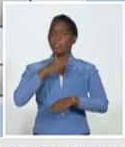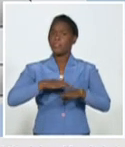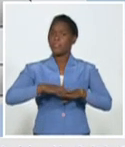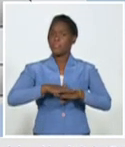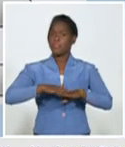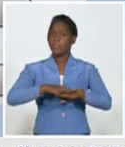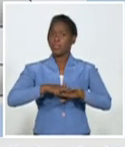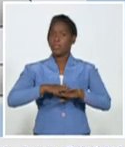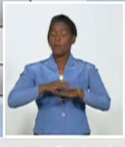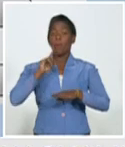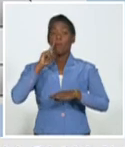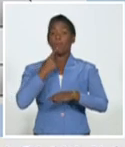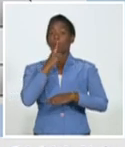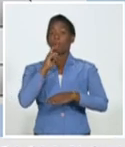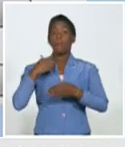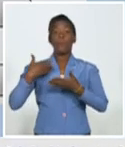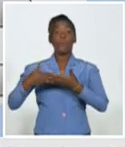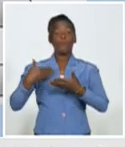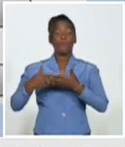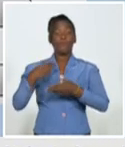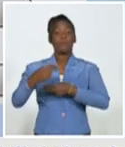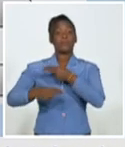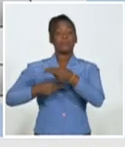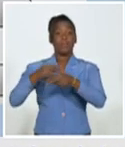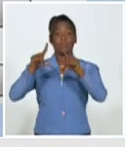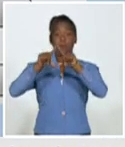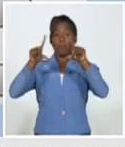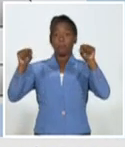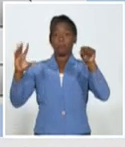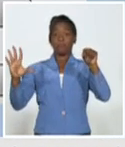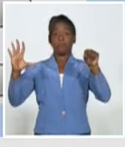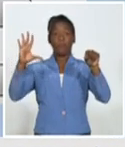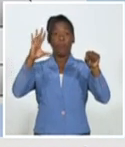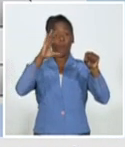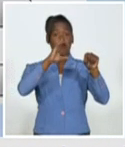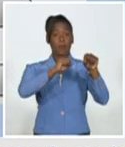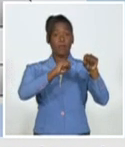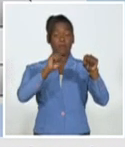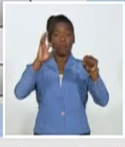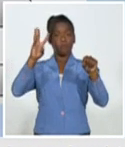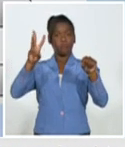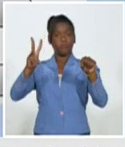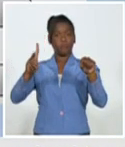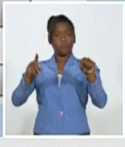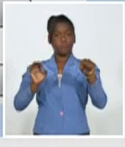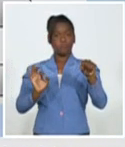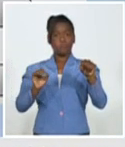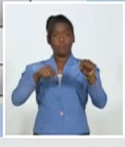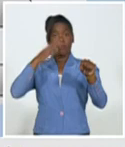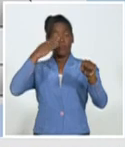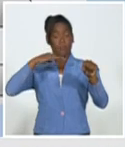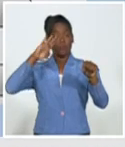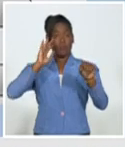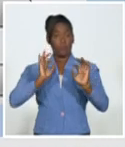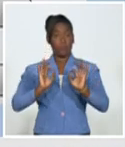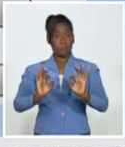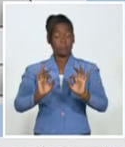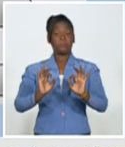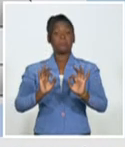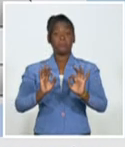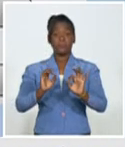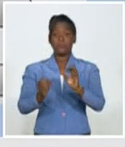muestras que se han procesado para el diagnóstico de la COVID-19 en Cuba. Y se han